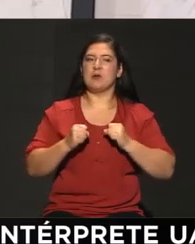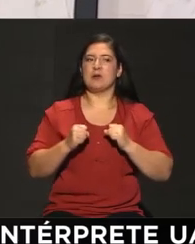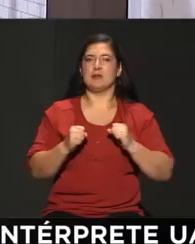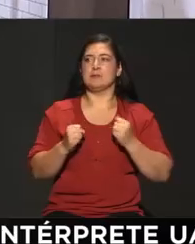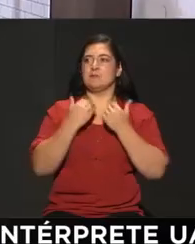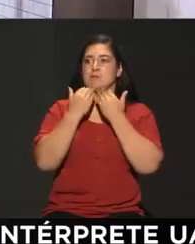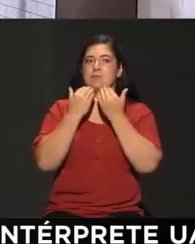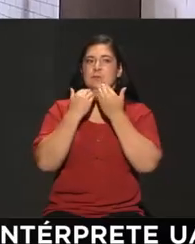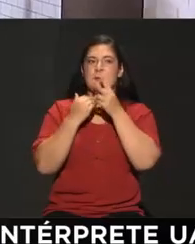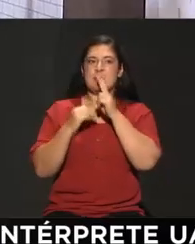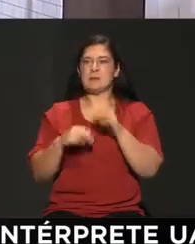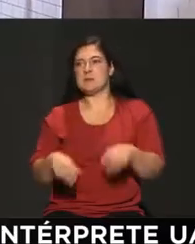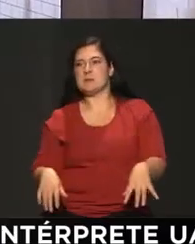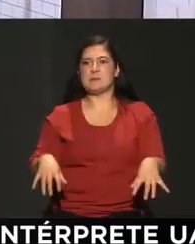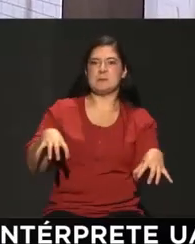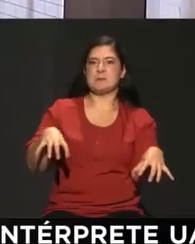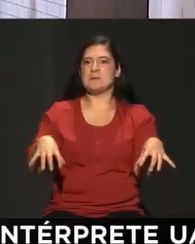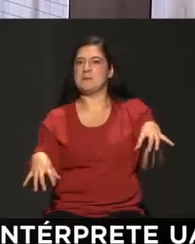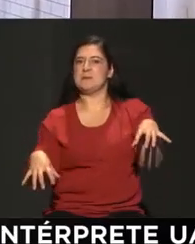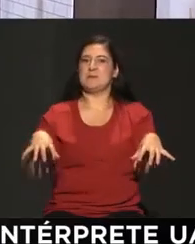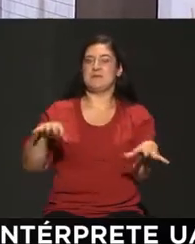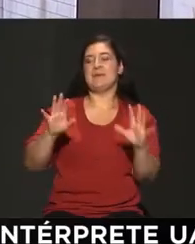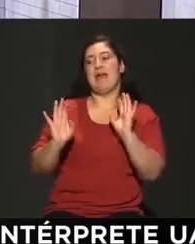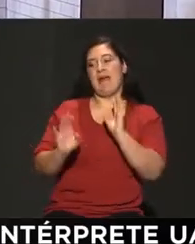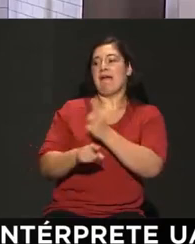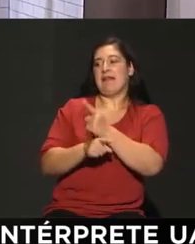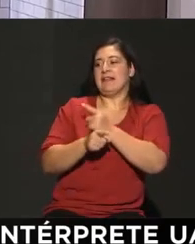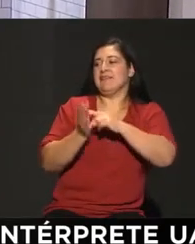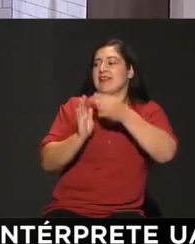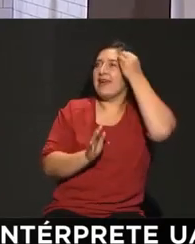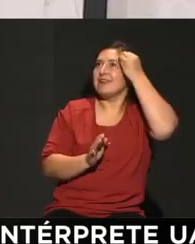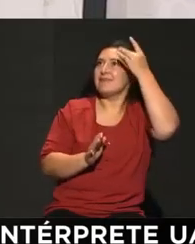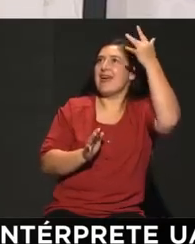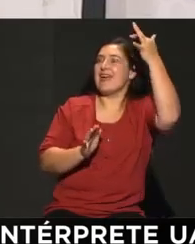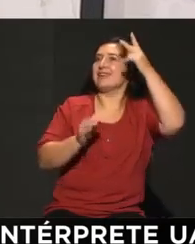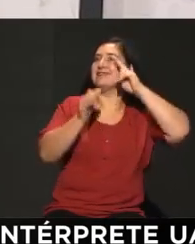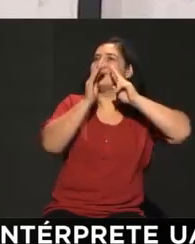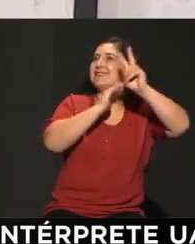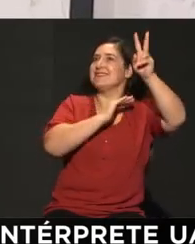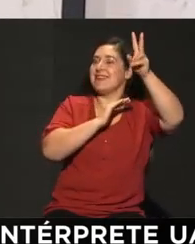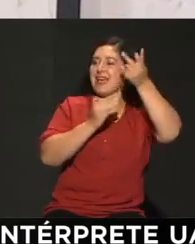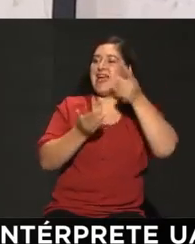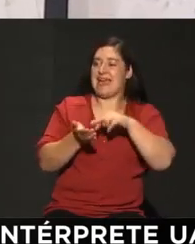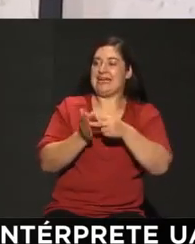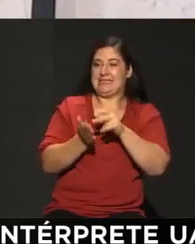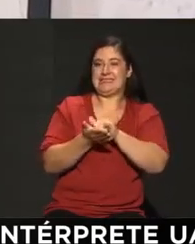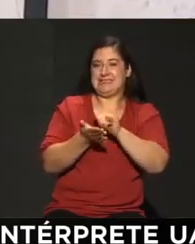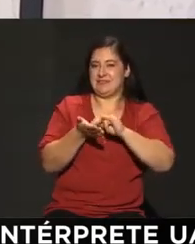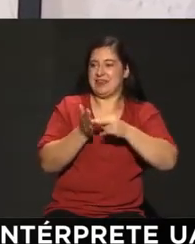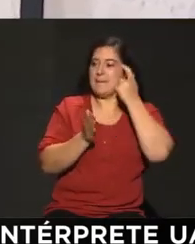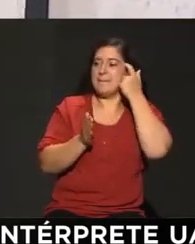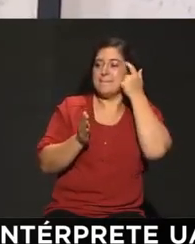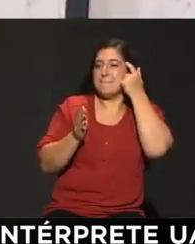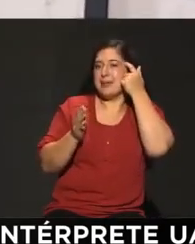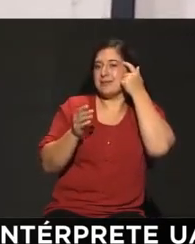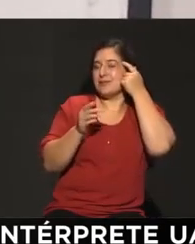casi, no sé, con los pies también así. Exacto. Entonces ahí estás activando la imaginación, la visualización, y eso hace parte del entrenamiento mental. Listo.